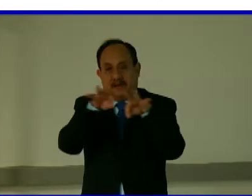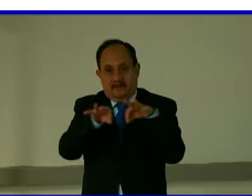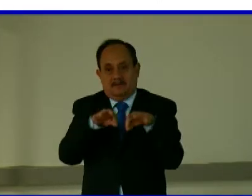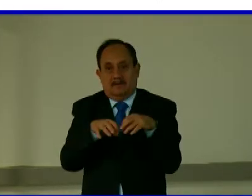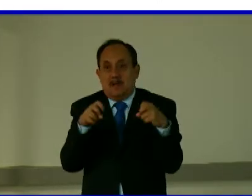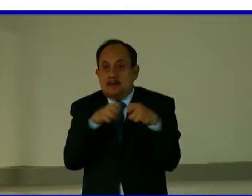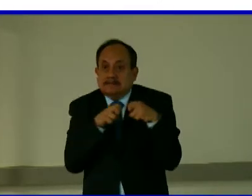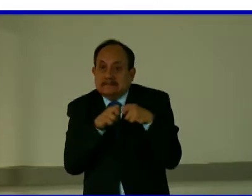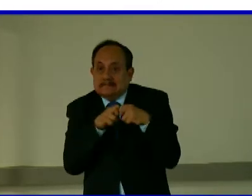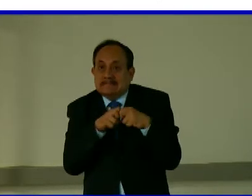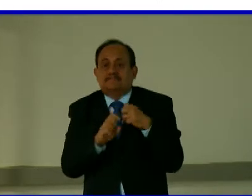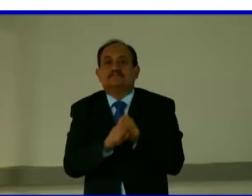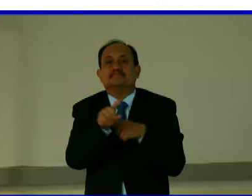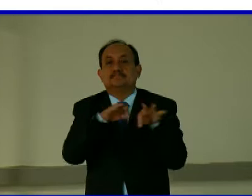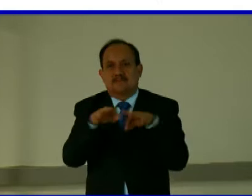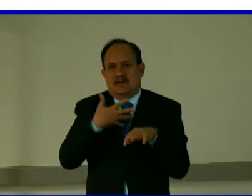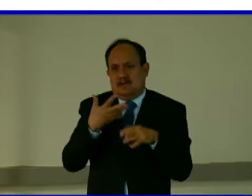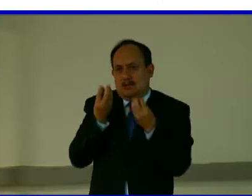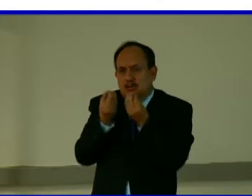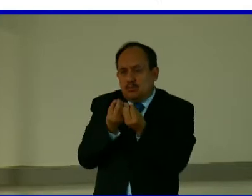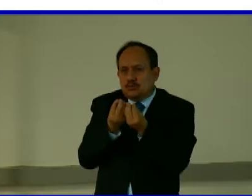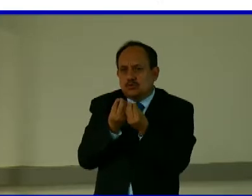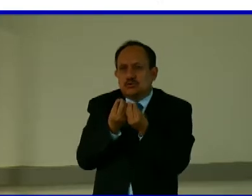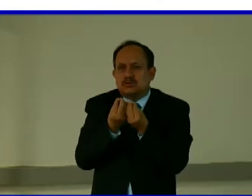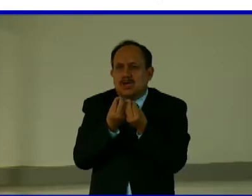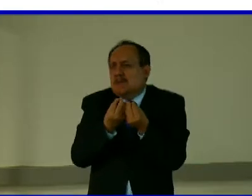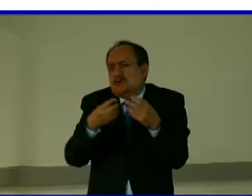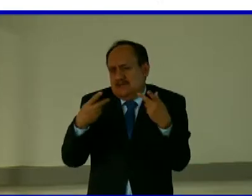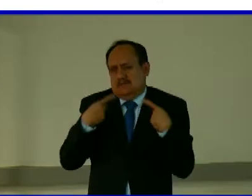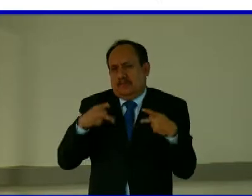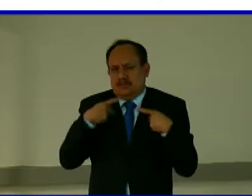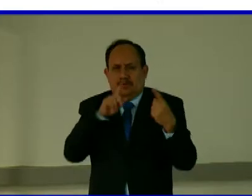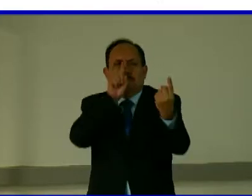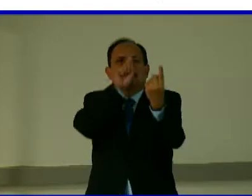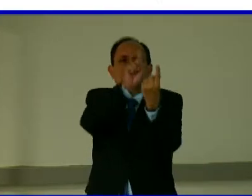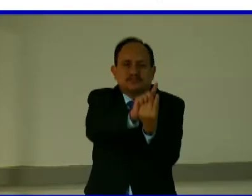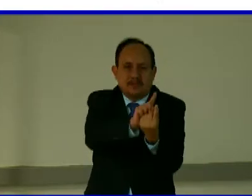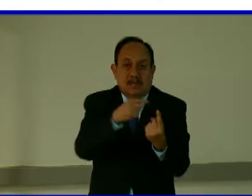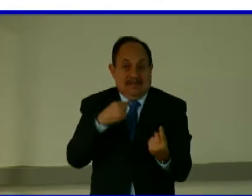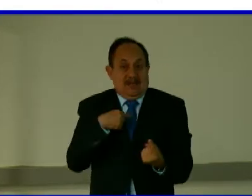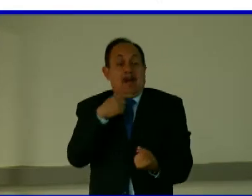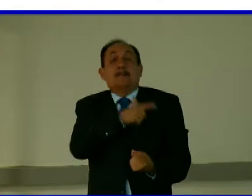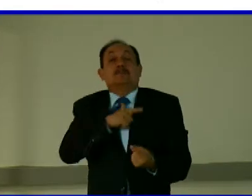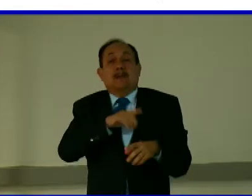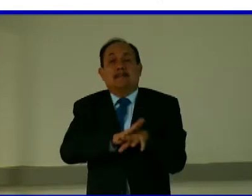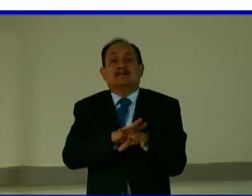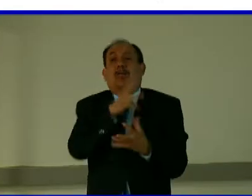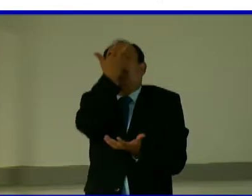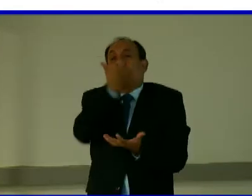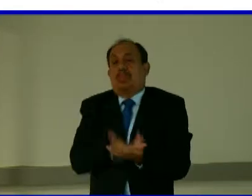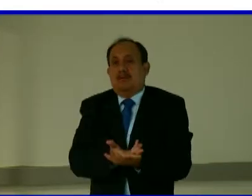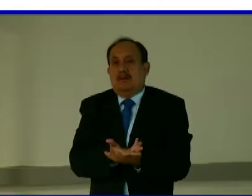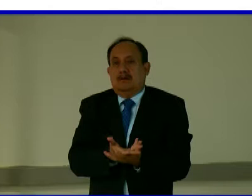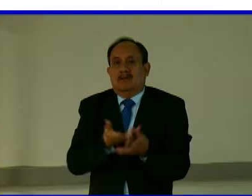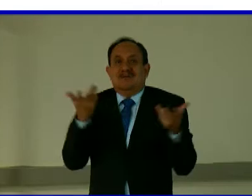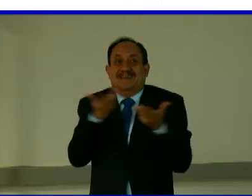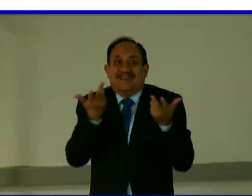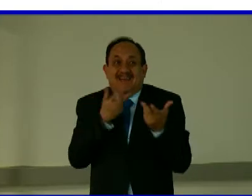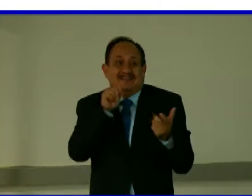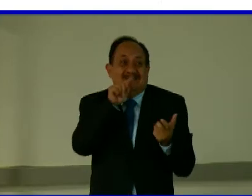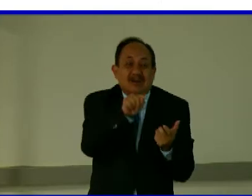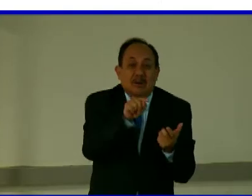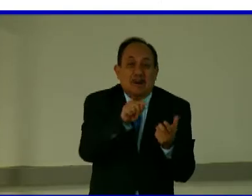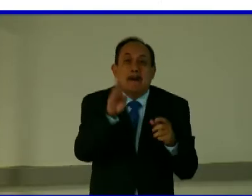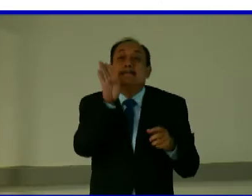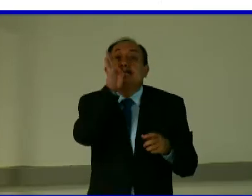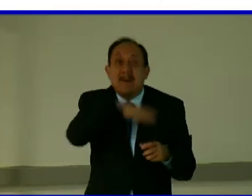Porque yo tengo muchos pacientes que me dicen, yo prefiero no hacer nada que hacerlo de una forma